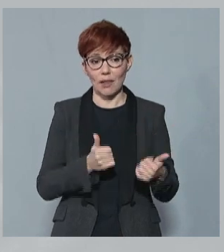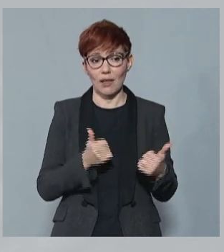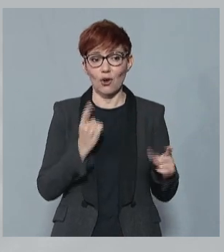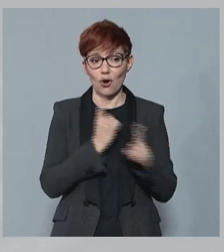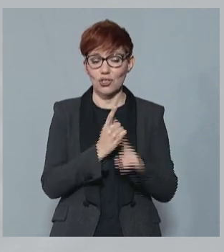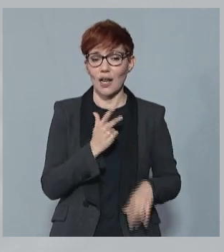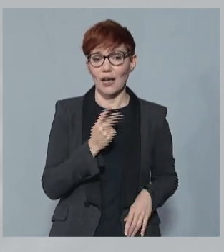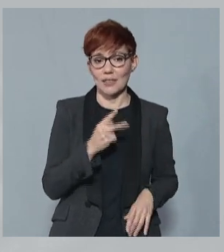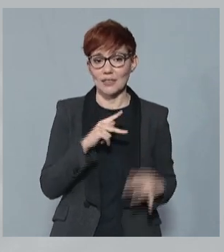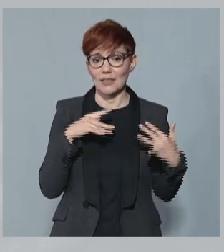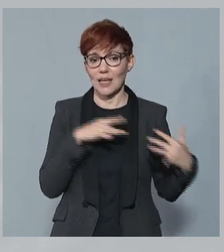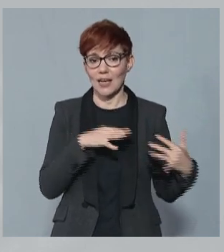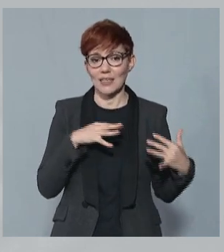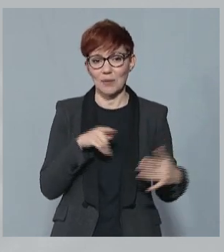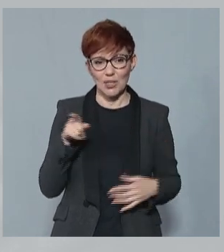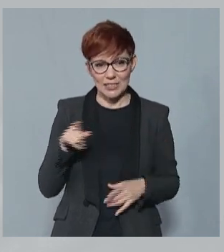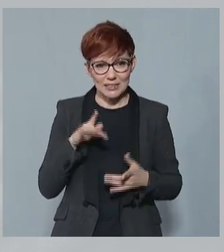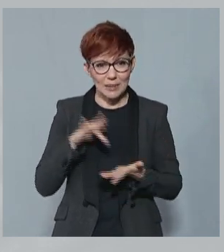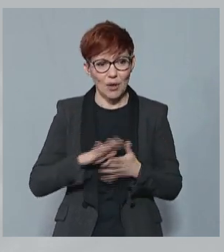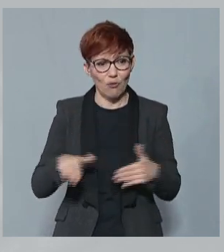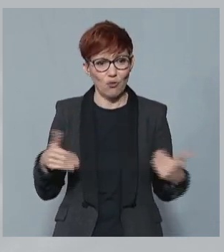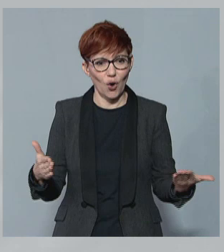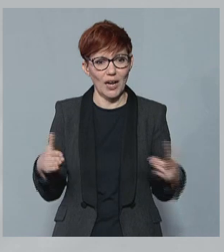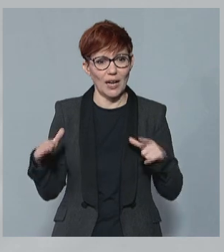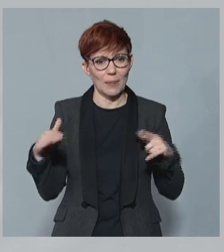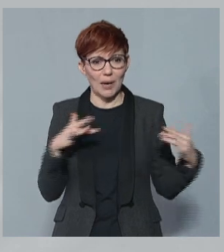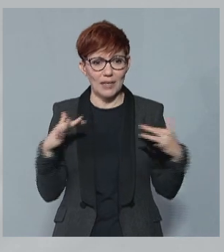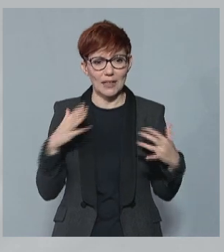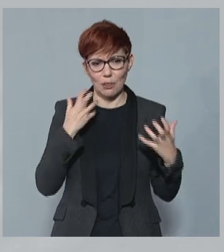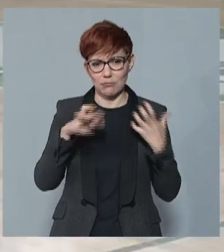no sabemos si contaban con estos extras.